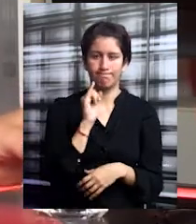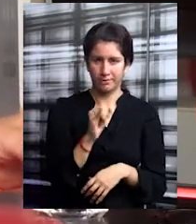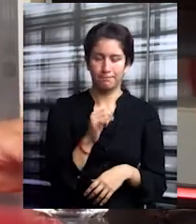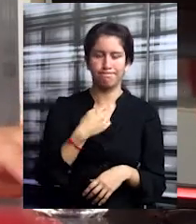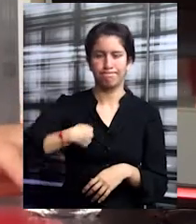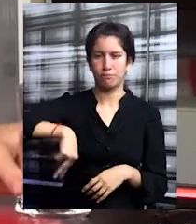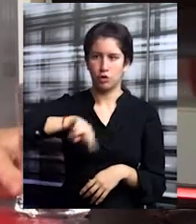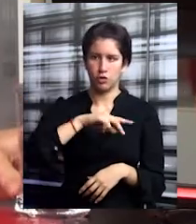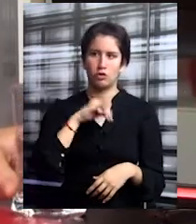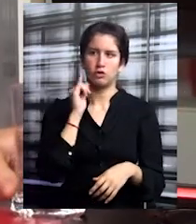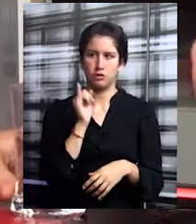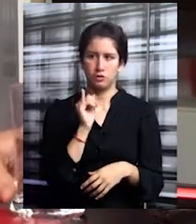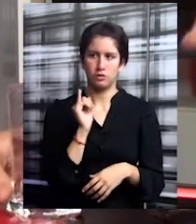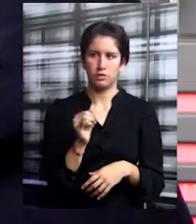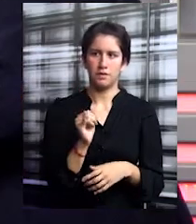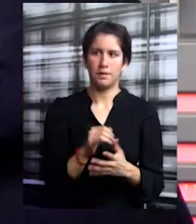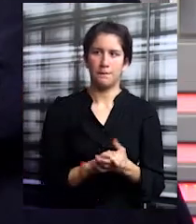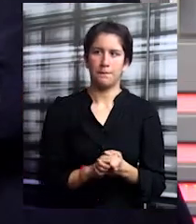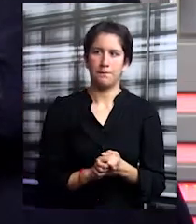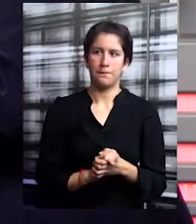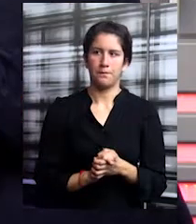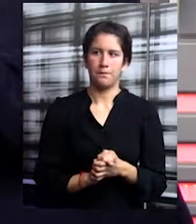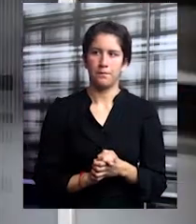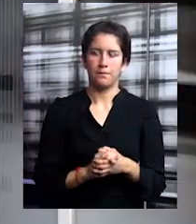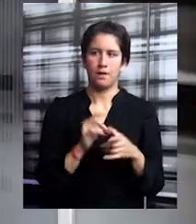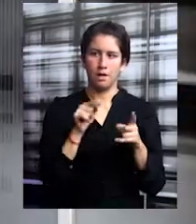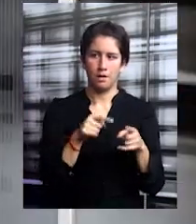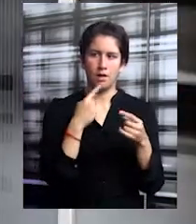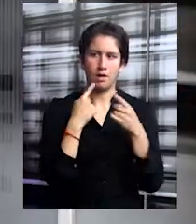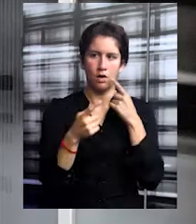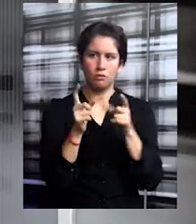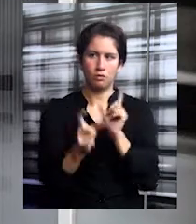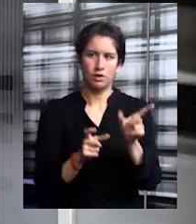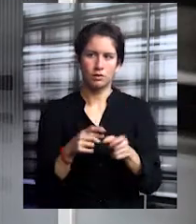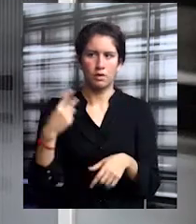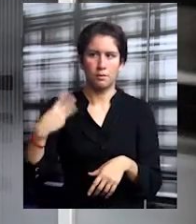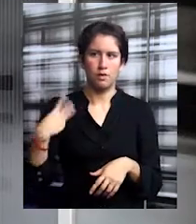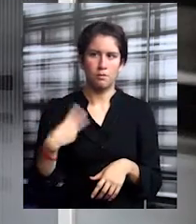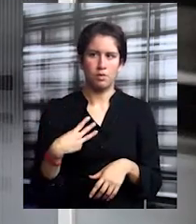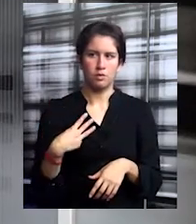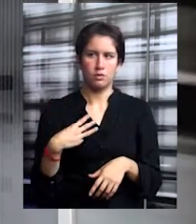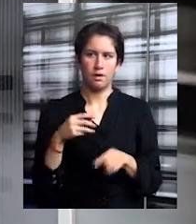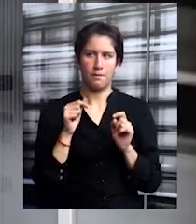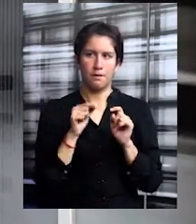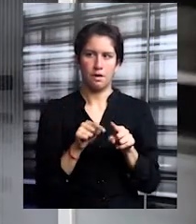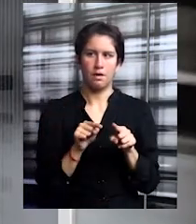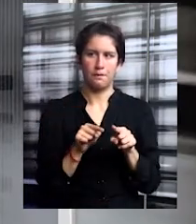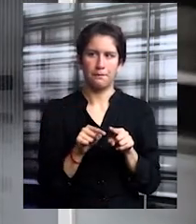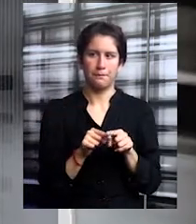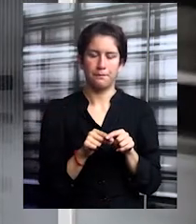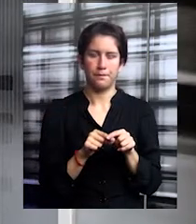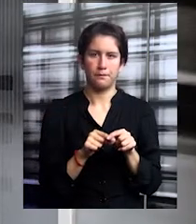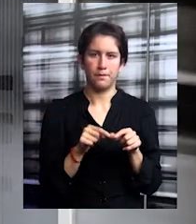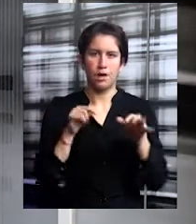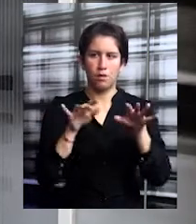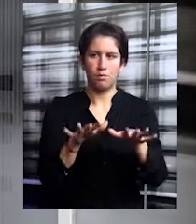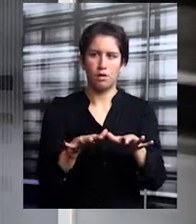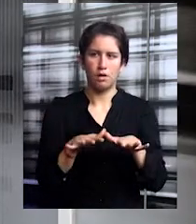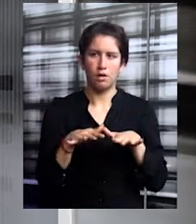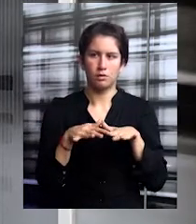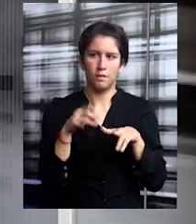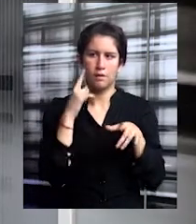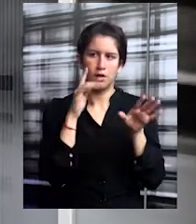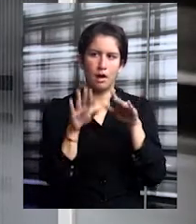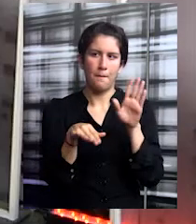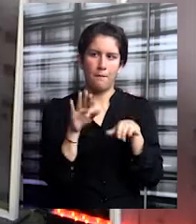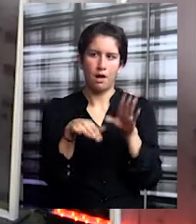participar. Ayer adoptamos la resolución. Perdón, consulta ciudadana municipal, de municipio, en el que se va a realizar a nivel nacional, aunque hay algunos municipios que al parecer